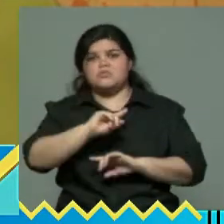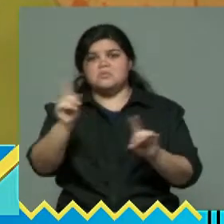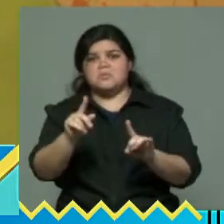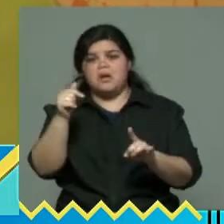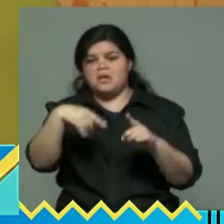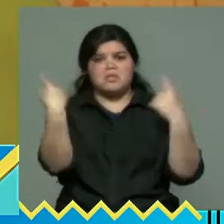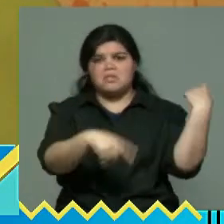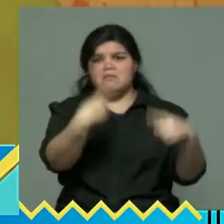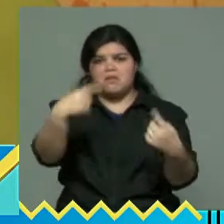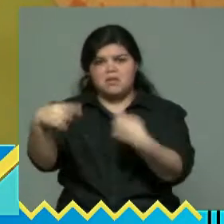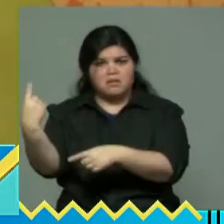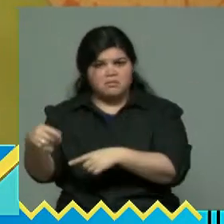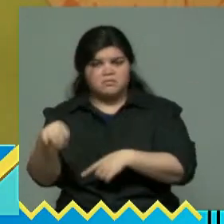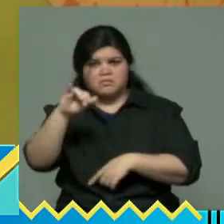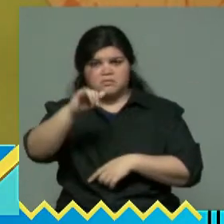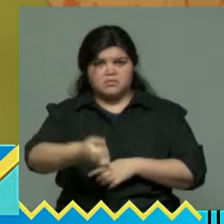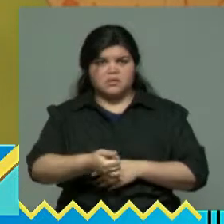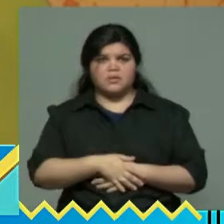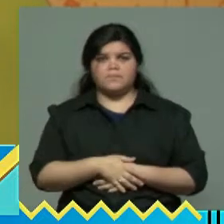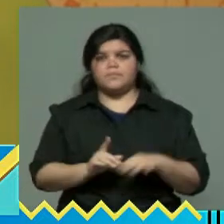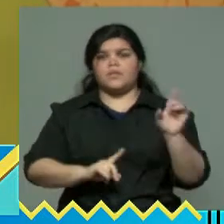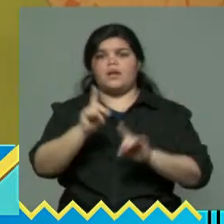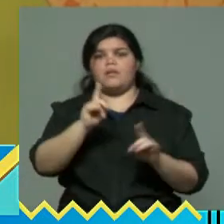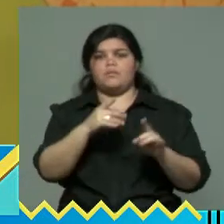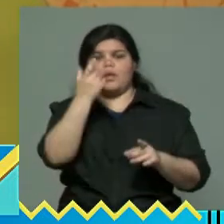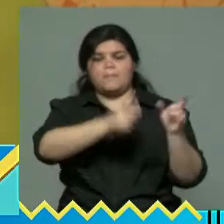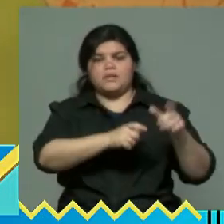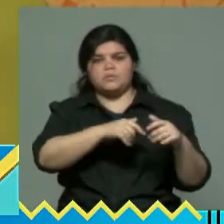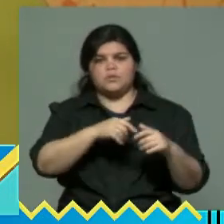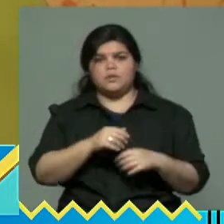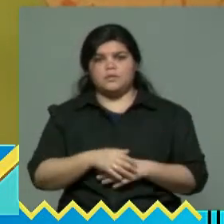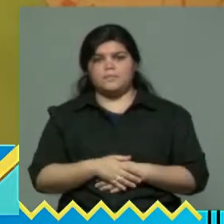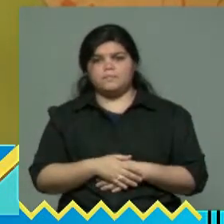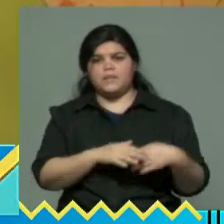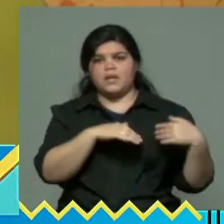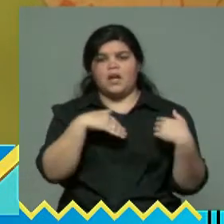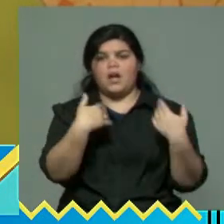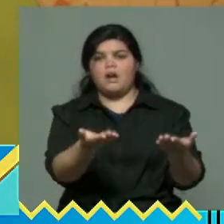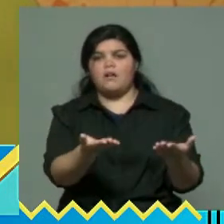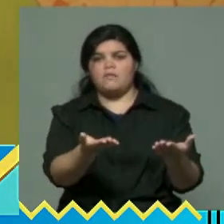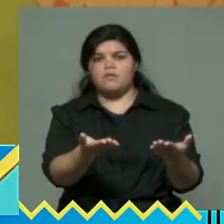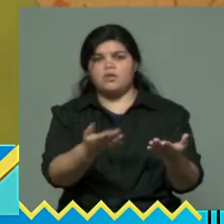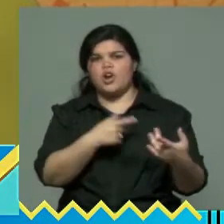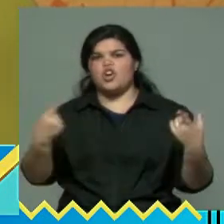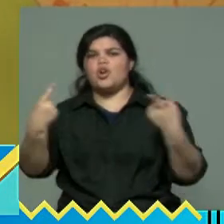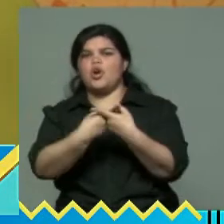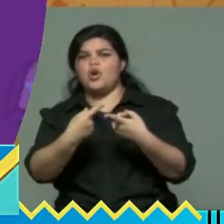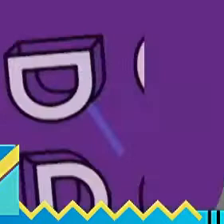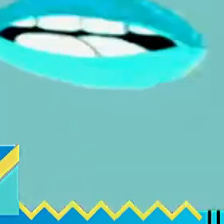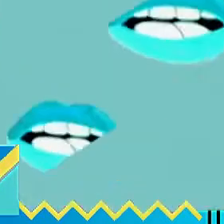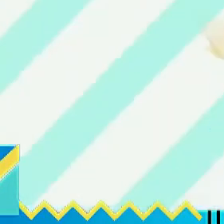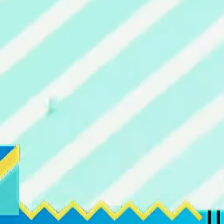muy significativas entre, qué sé yo, había gente que estaba, por ejemplo, en contra de Cristina Kirchner en su